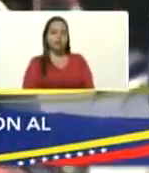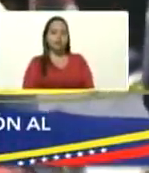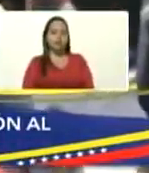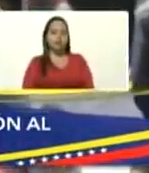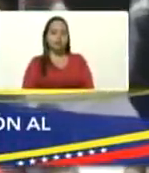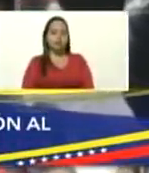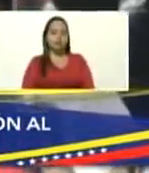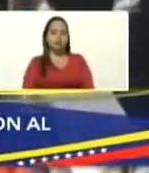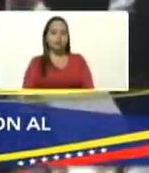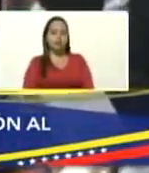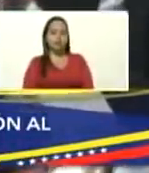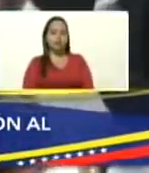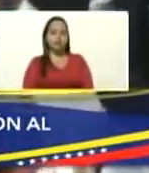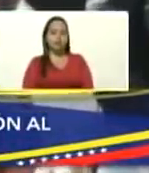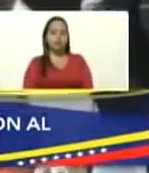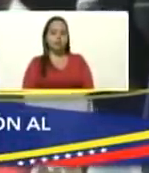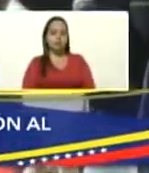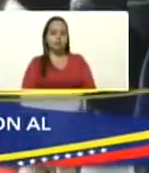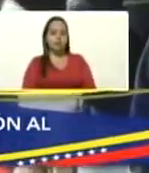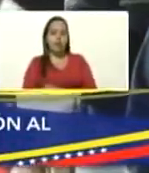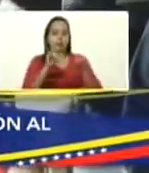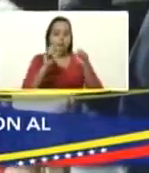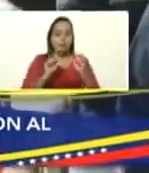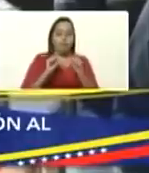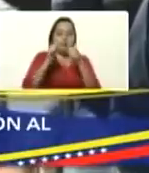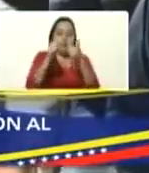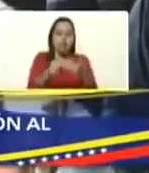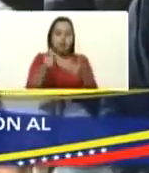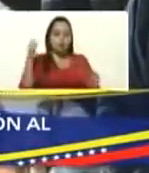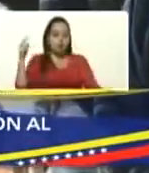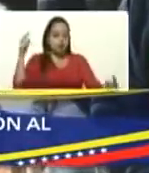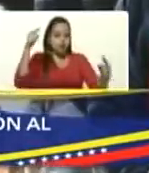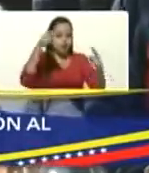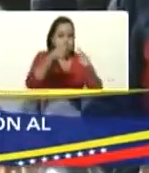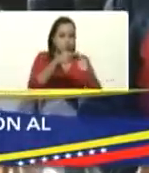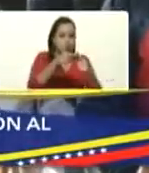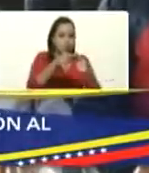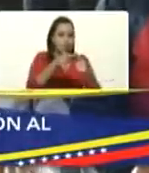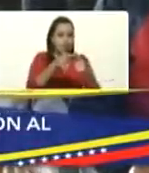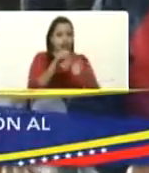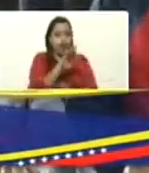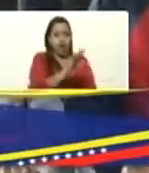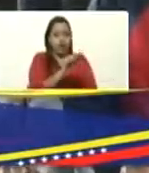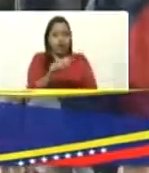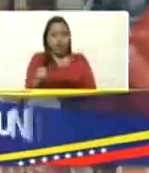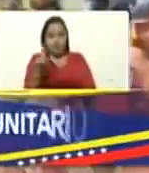Y ahí arrancaremos rumbo al tricentenario.